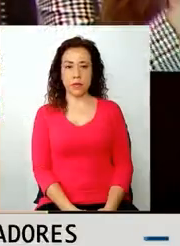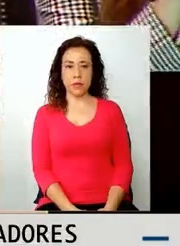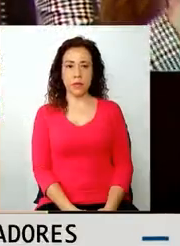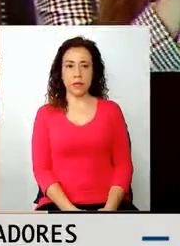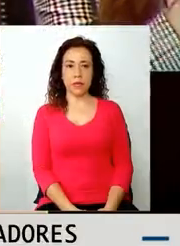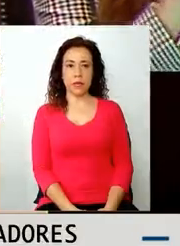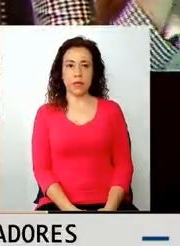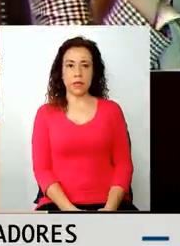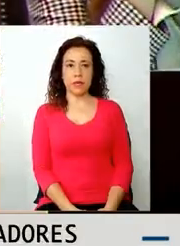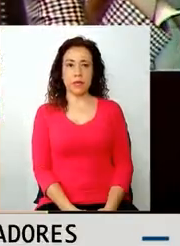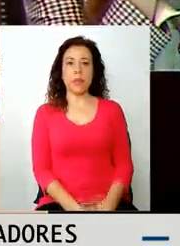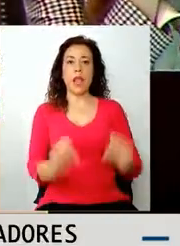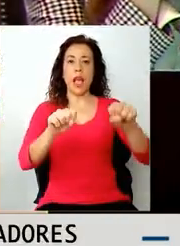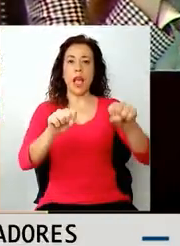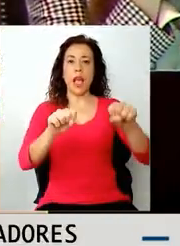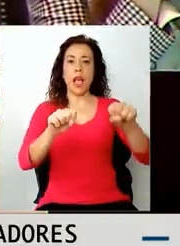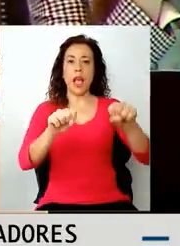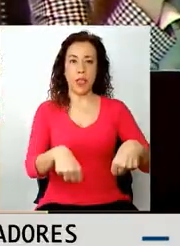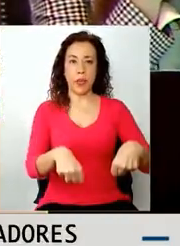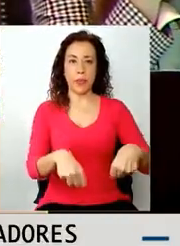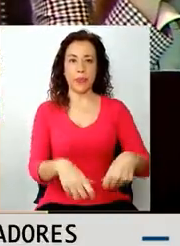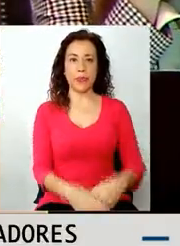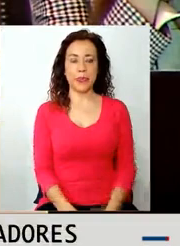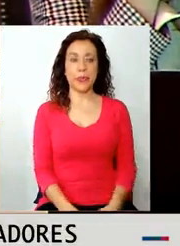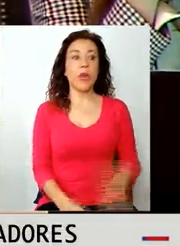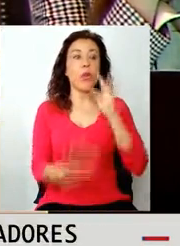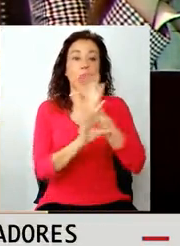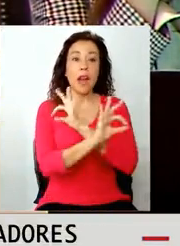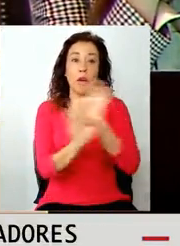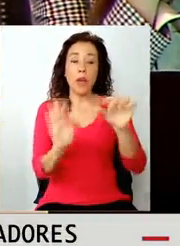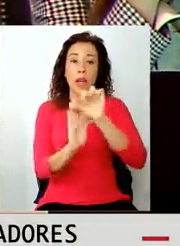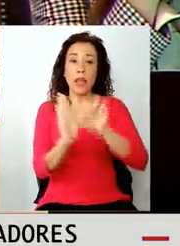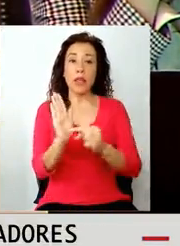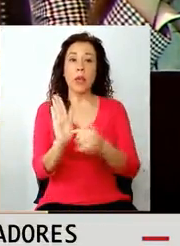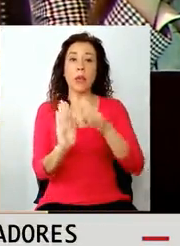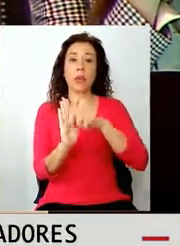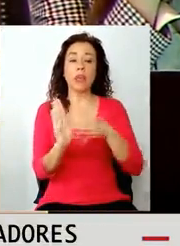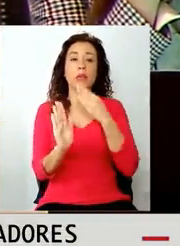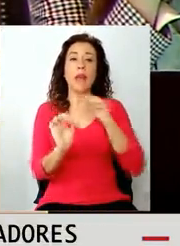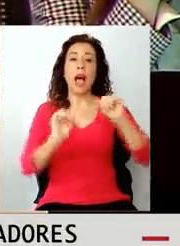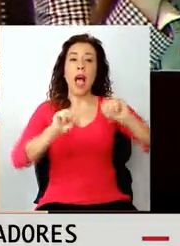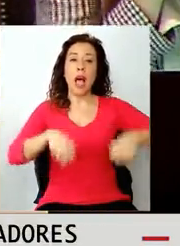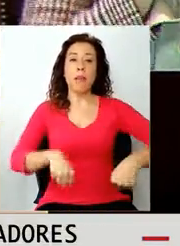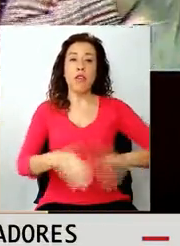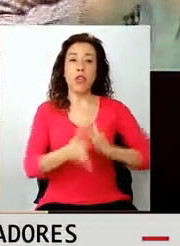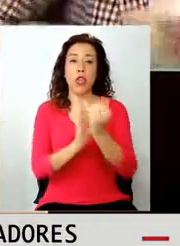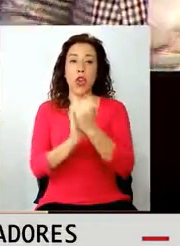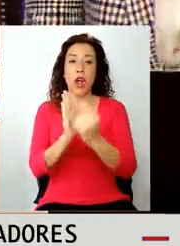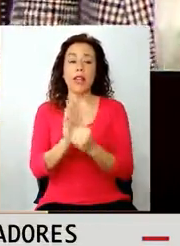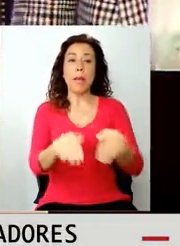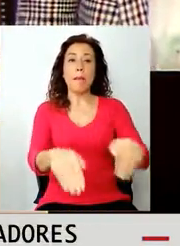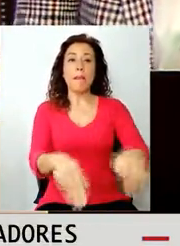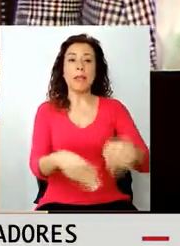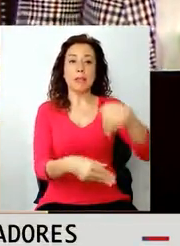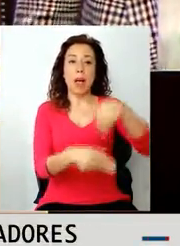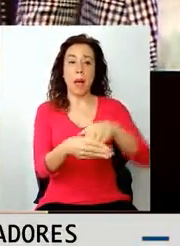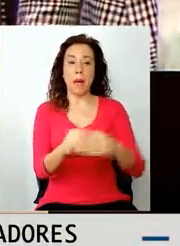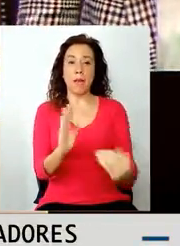aprobado por no haber sido objeto de indicaciones el proyecto queda además aprobado en particular con la misma votación